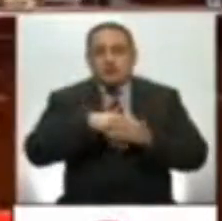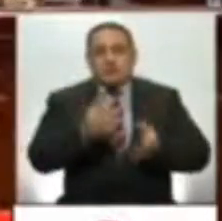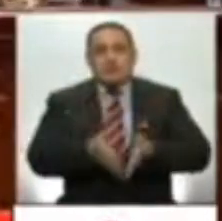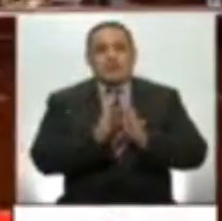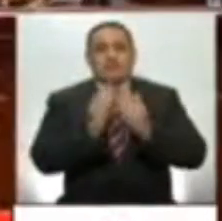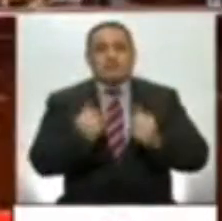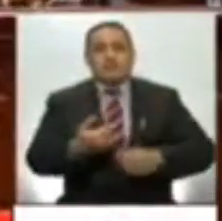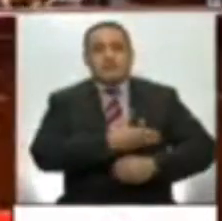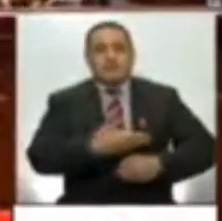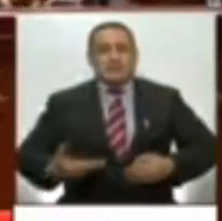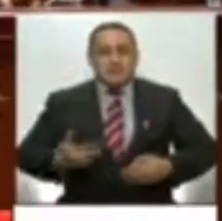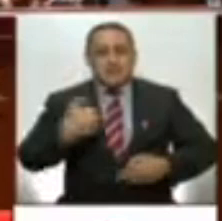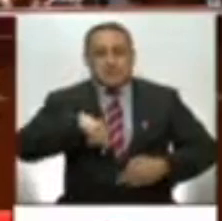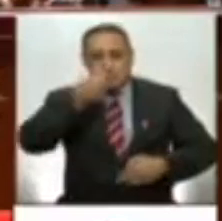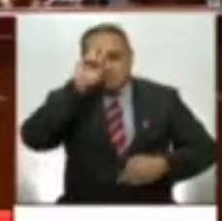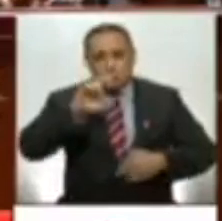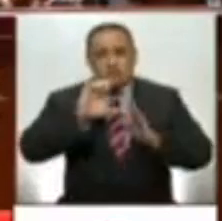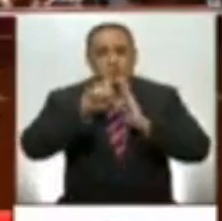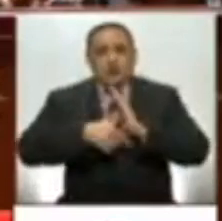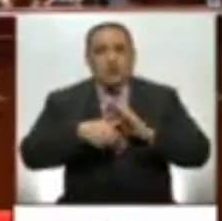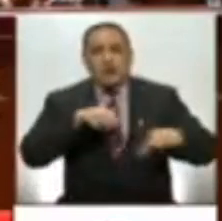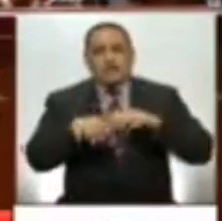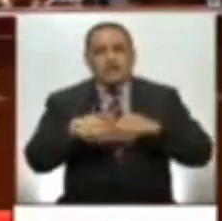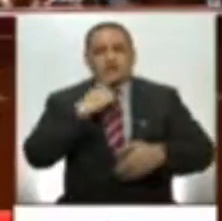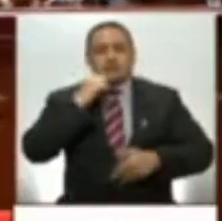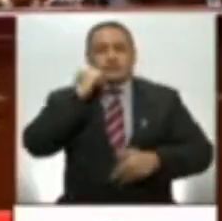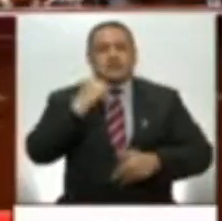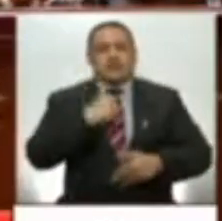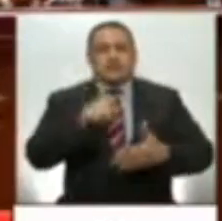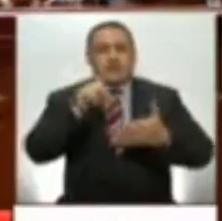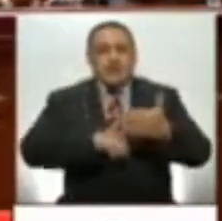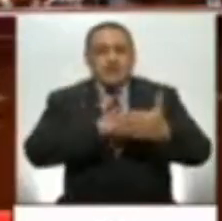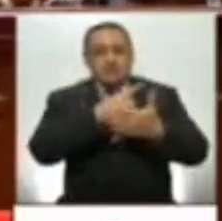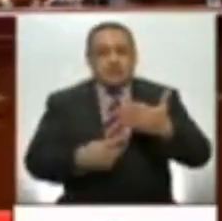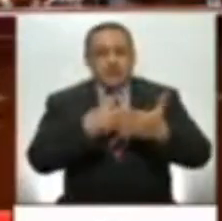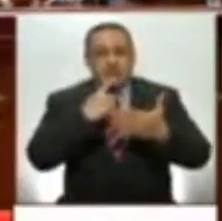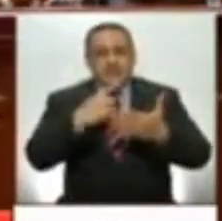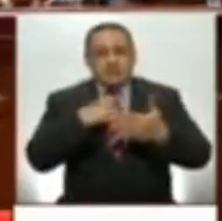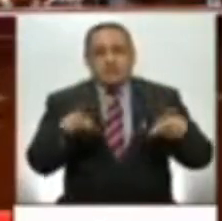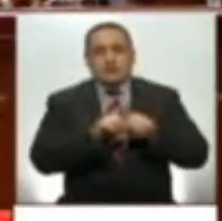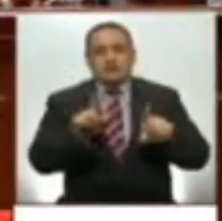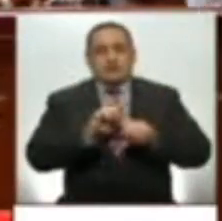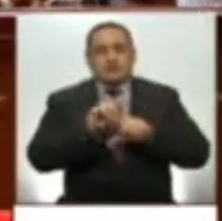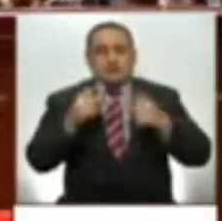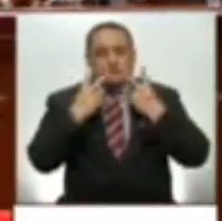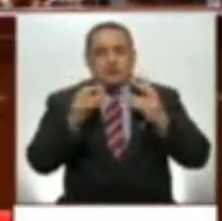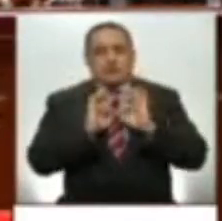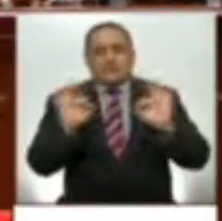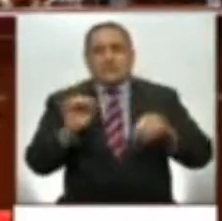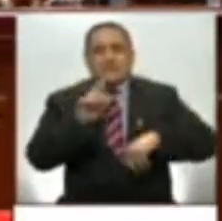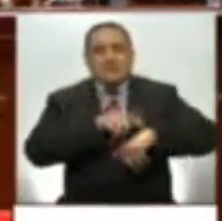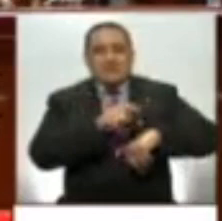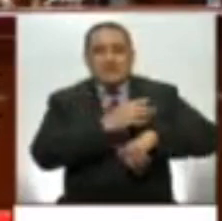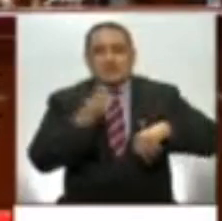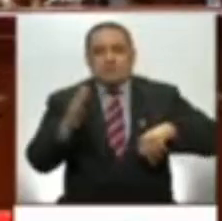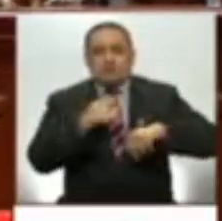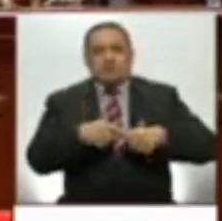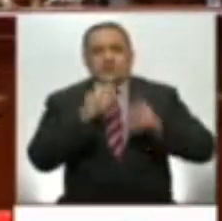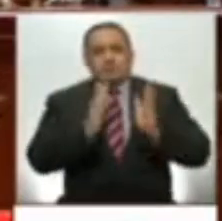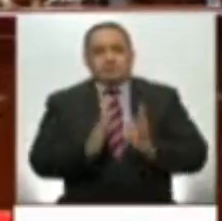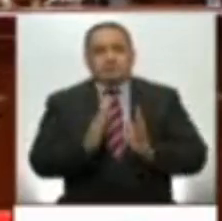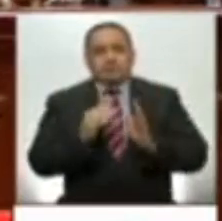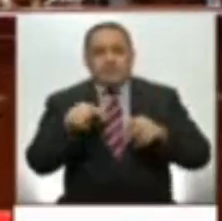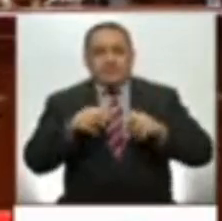por el Presidente de la República, luego de ejercer el derecho de disolución del Congreso, no se observarán las fechas ni se aplicarán los plazos establecidos